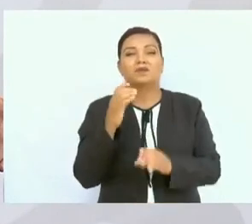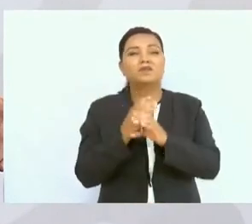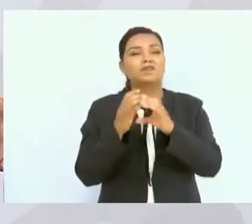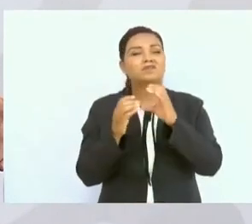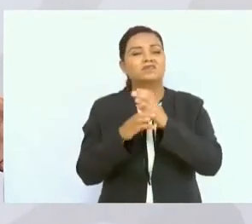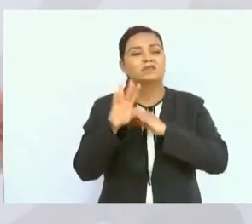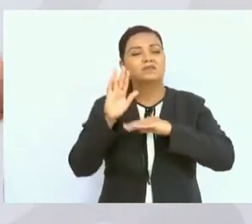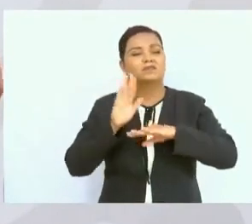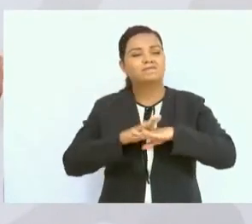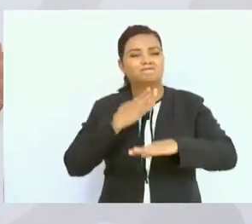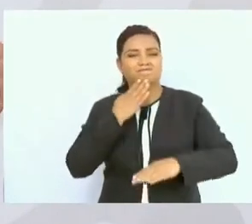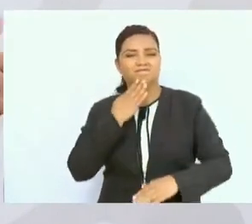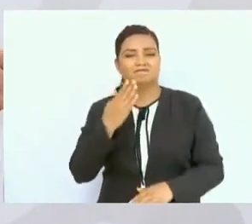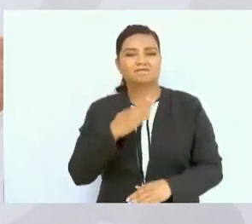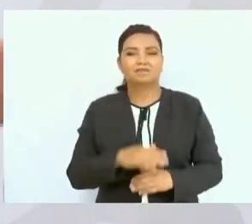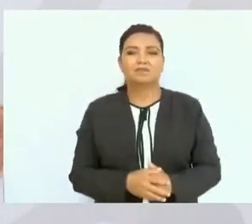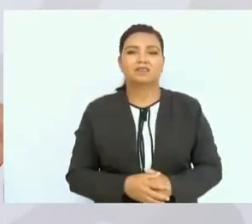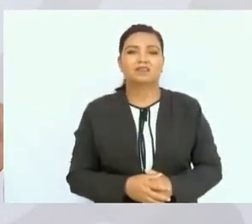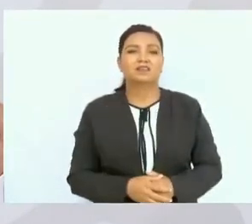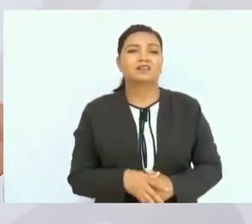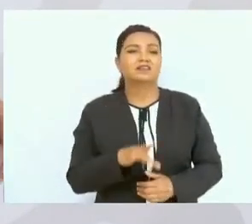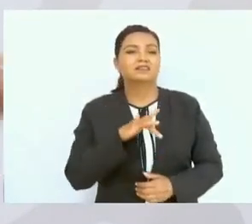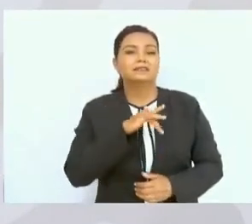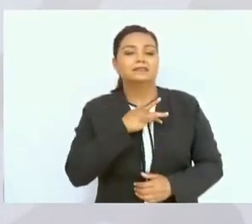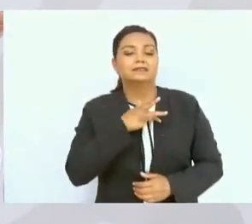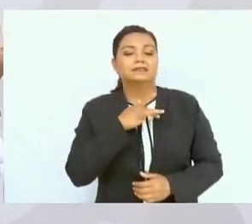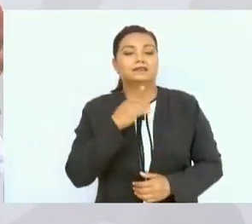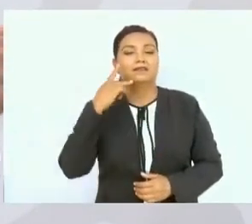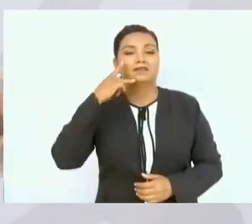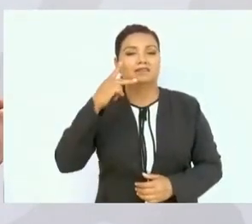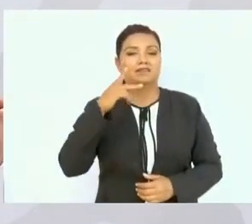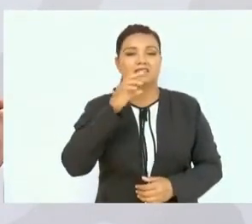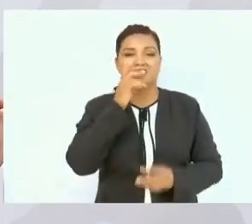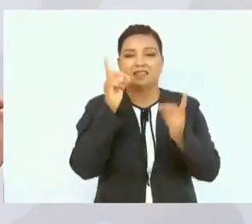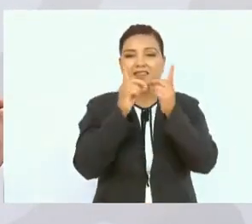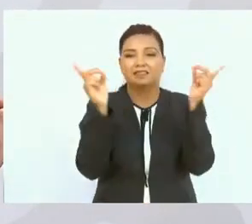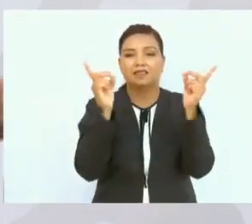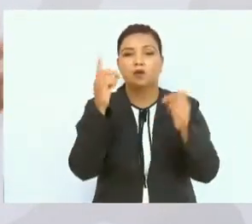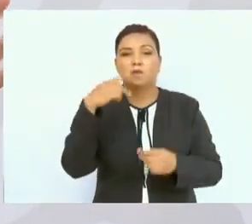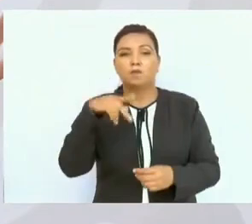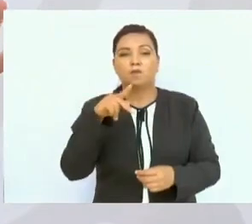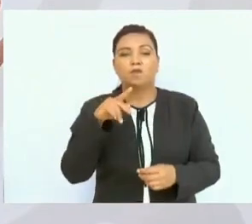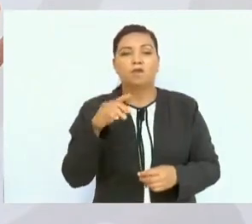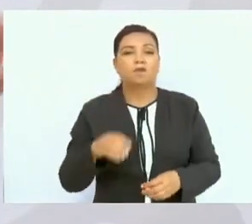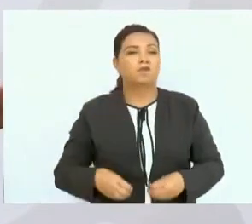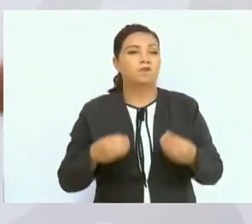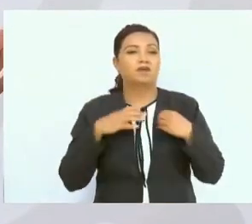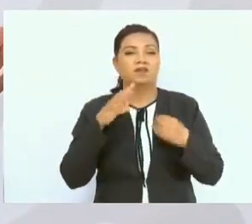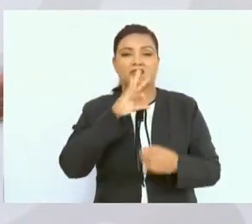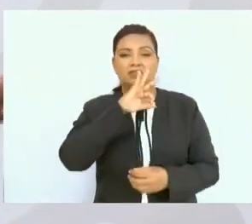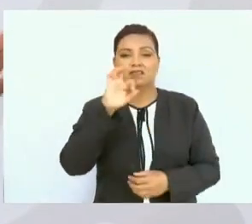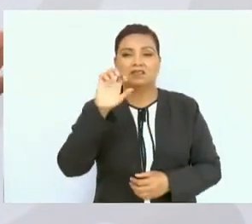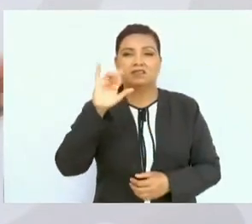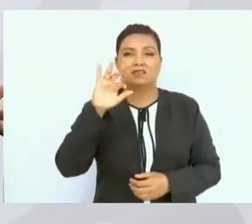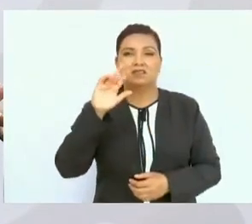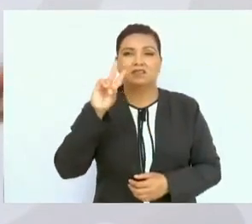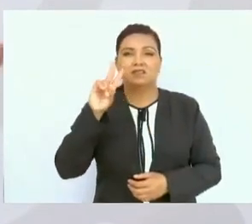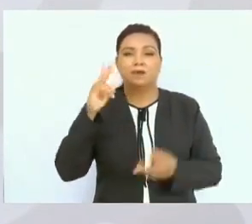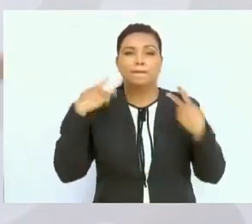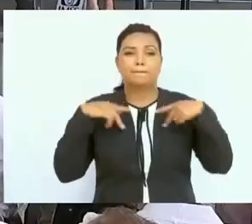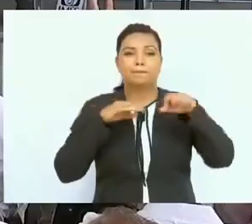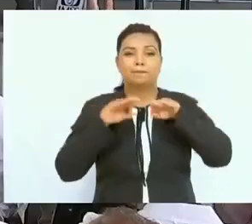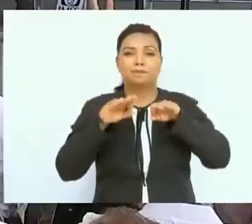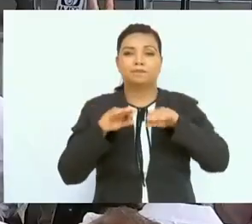verdad excepcional en el peor de los sentidos de la palabra, distinto por esta situación. De los 352